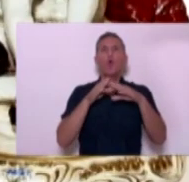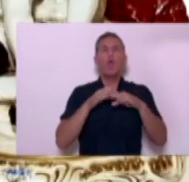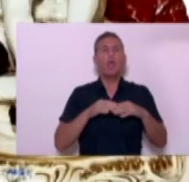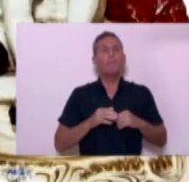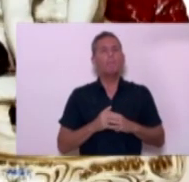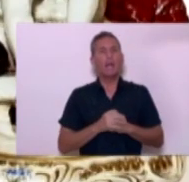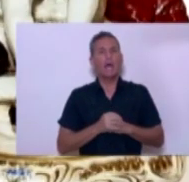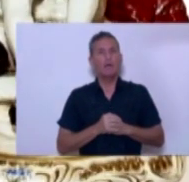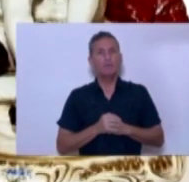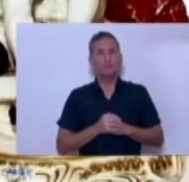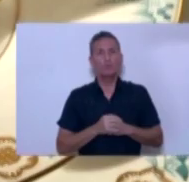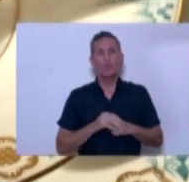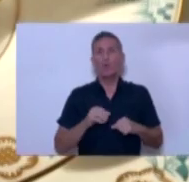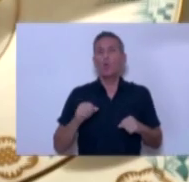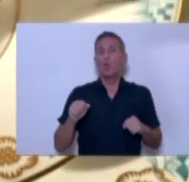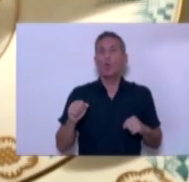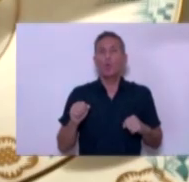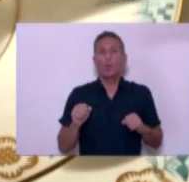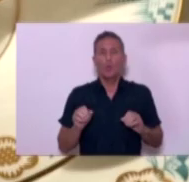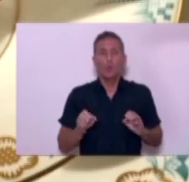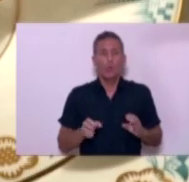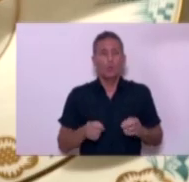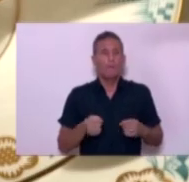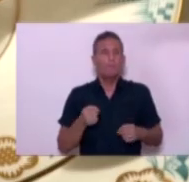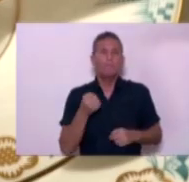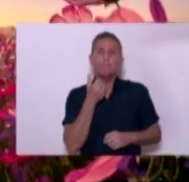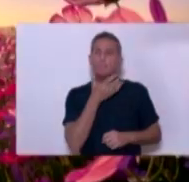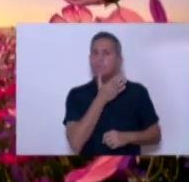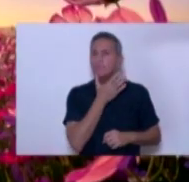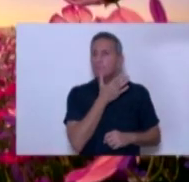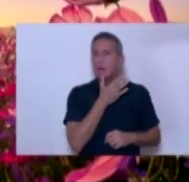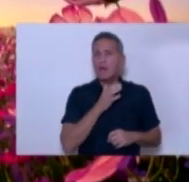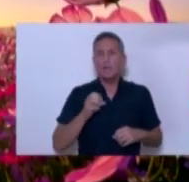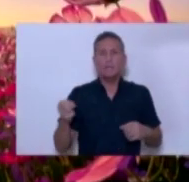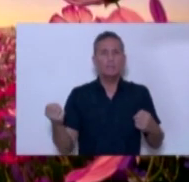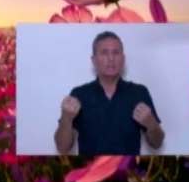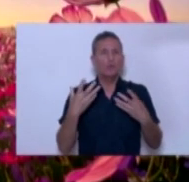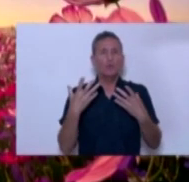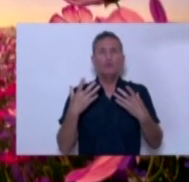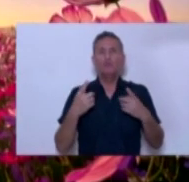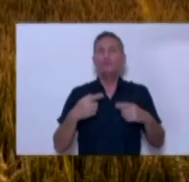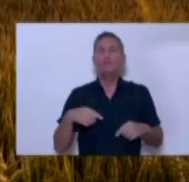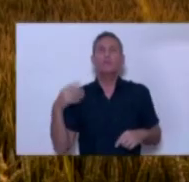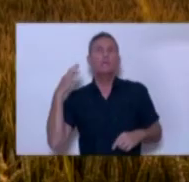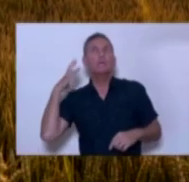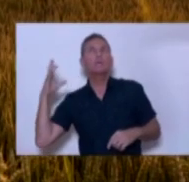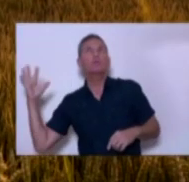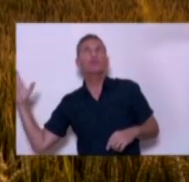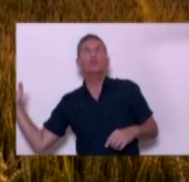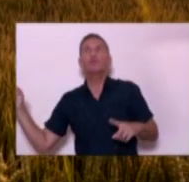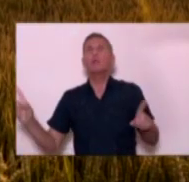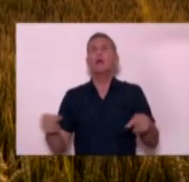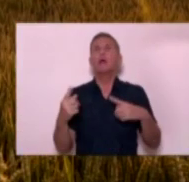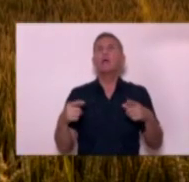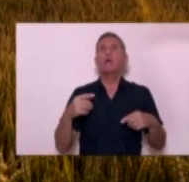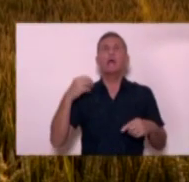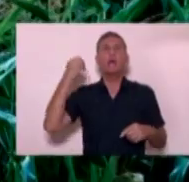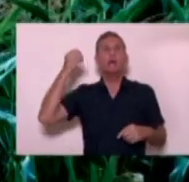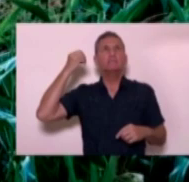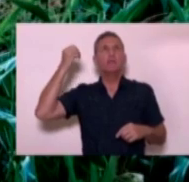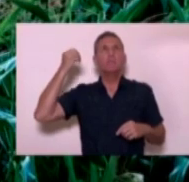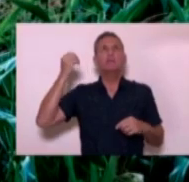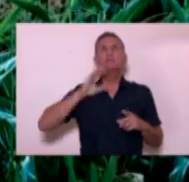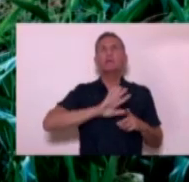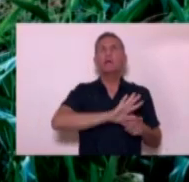pasta molida del mejor polvo caolín, que da una porcelana que parece luz y suena como la música, y